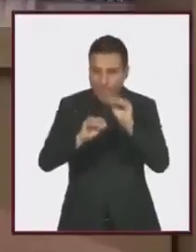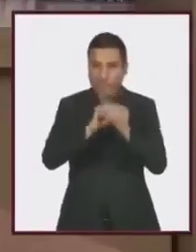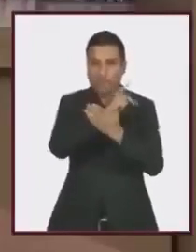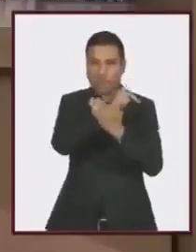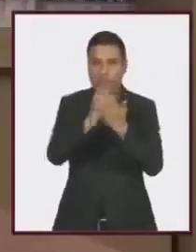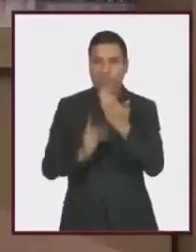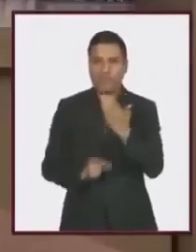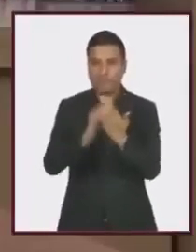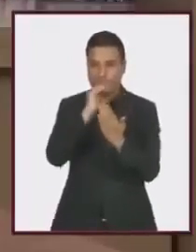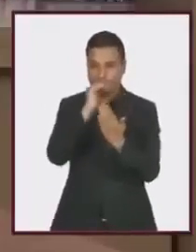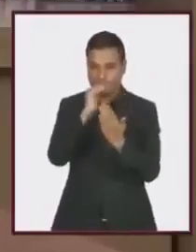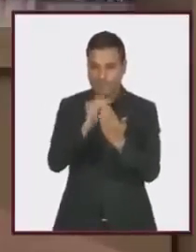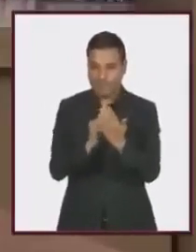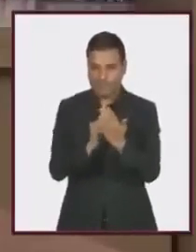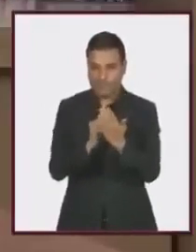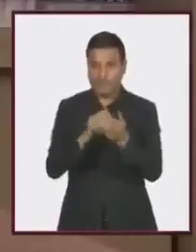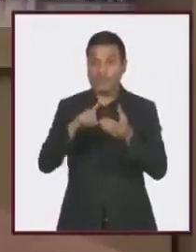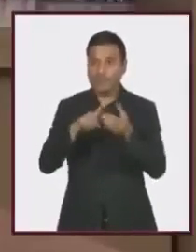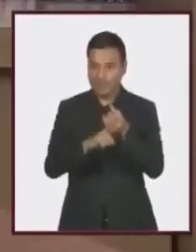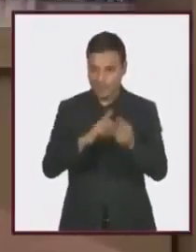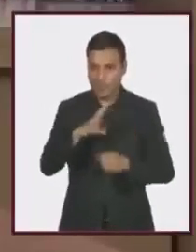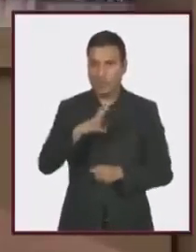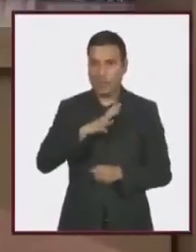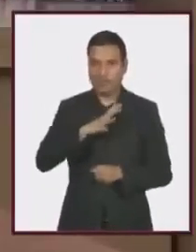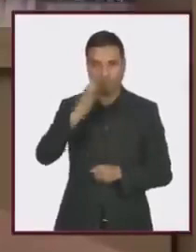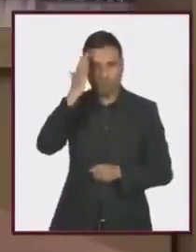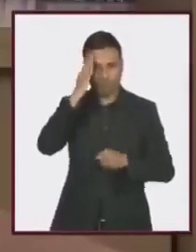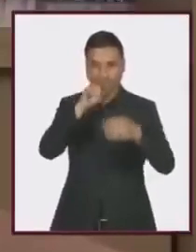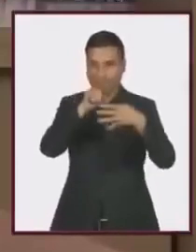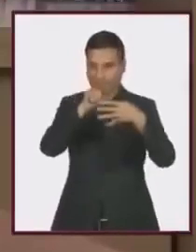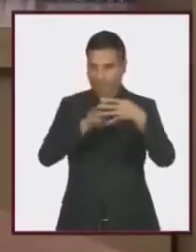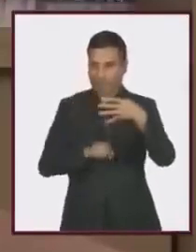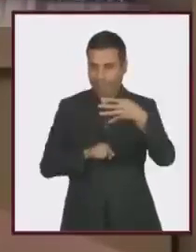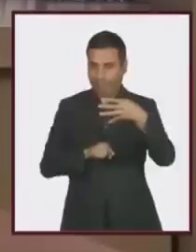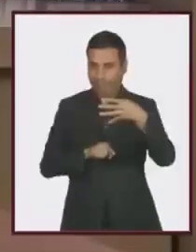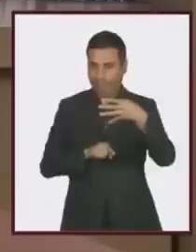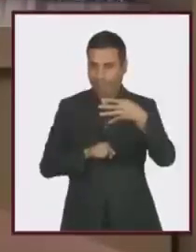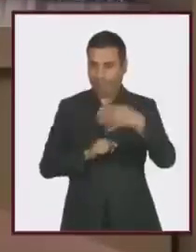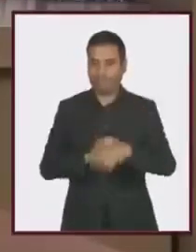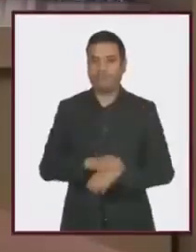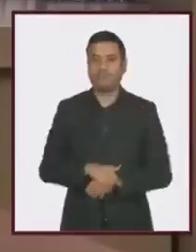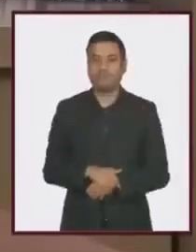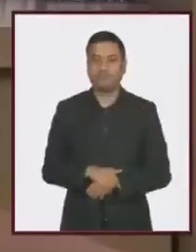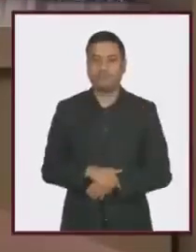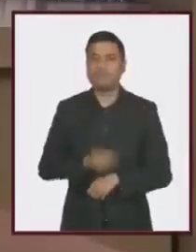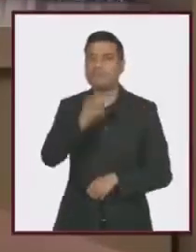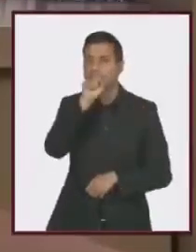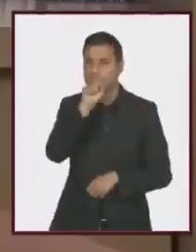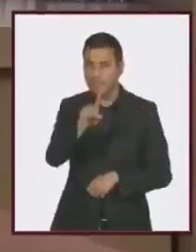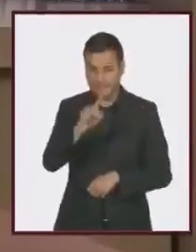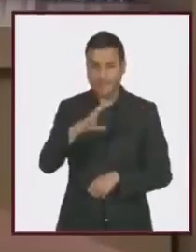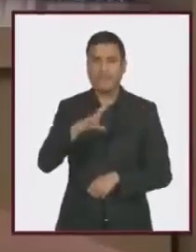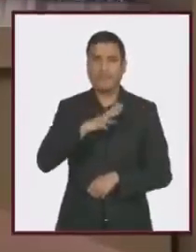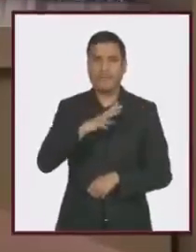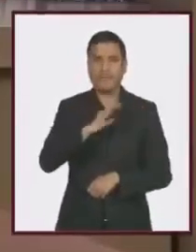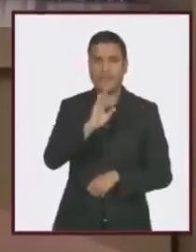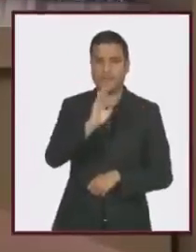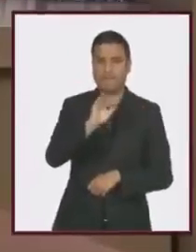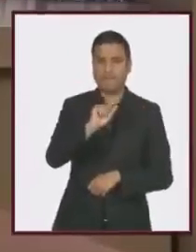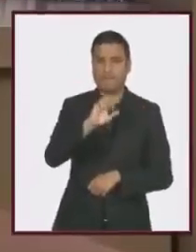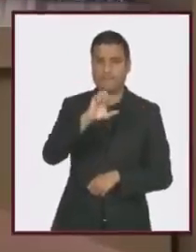ejes articuladores, por los campos de formación y por las fases de la propuesta.